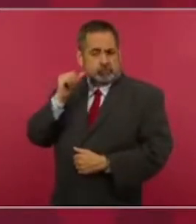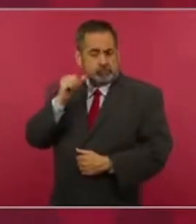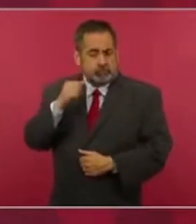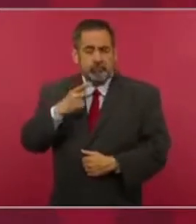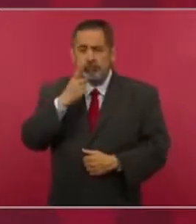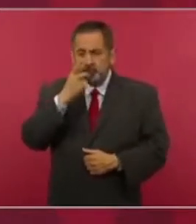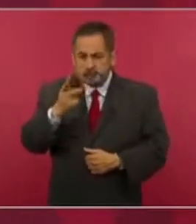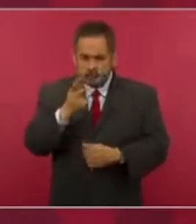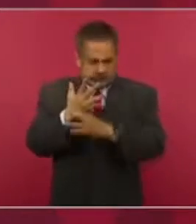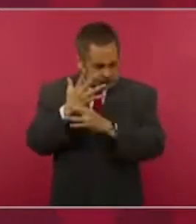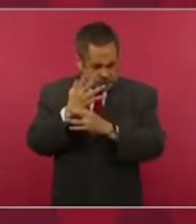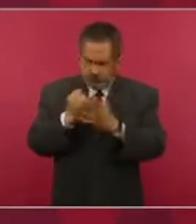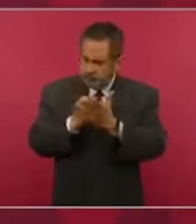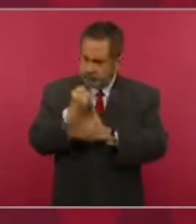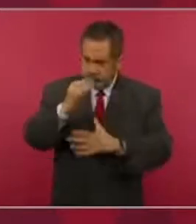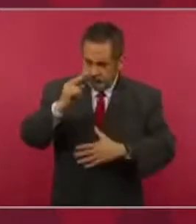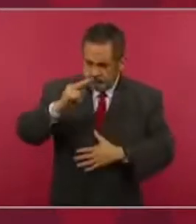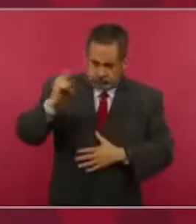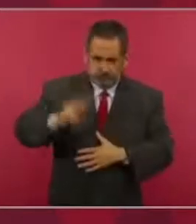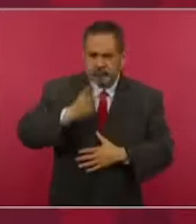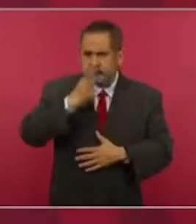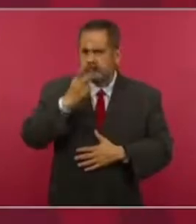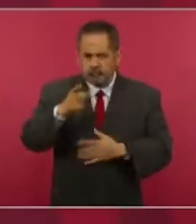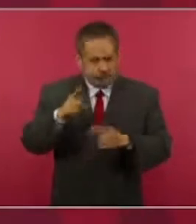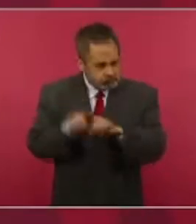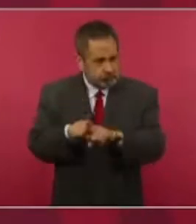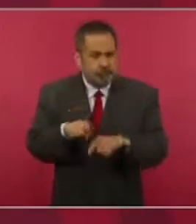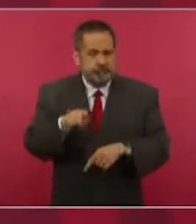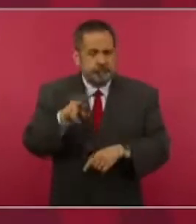Es muy lamentable que